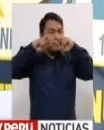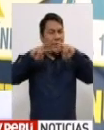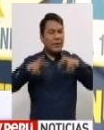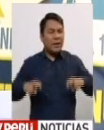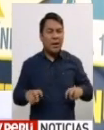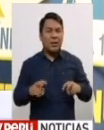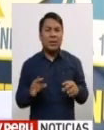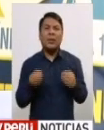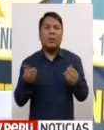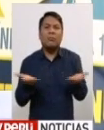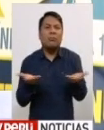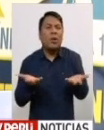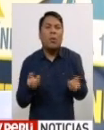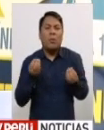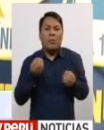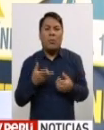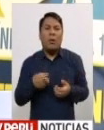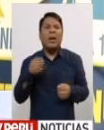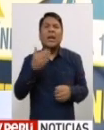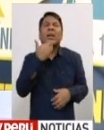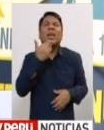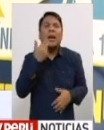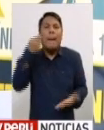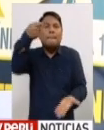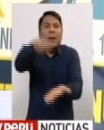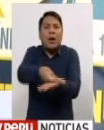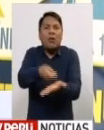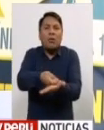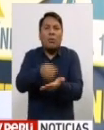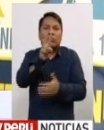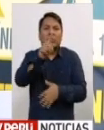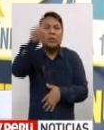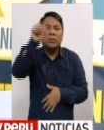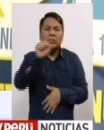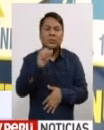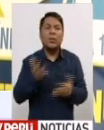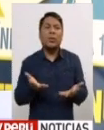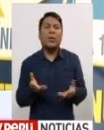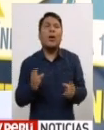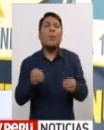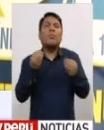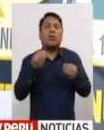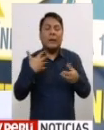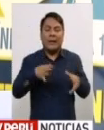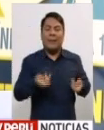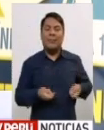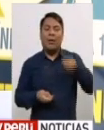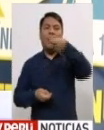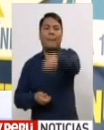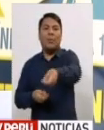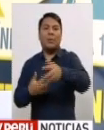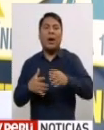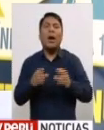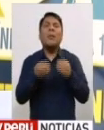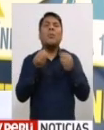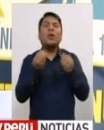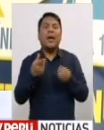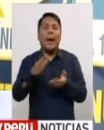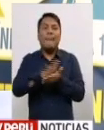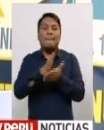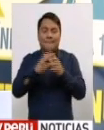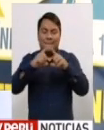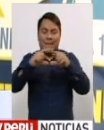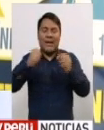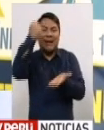quién pagó esto sin que se haya hecho, por qué se fraccionó en 7 recibos,